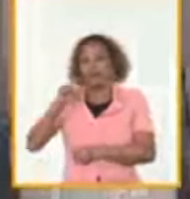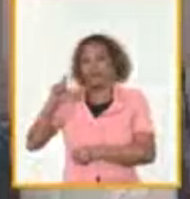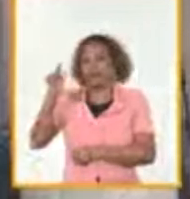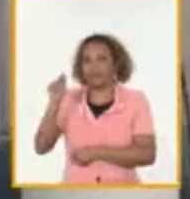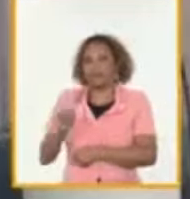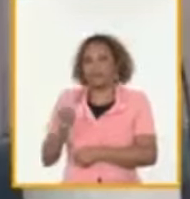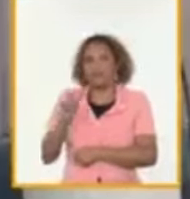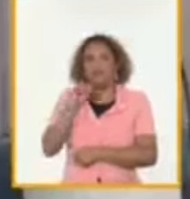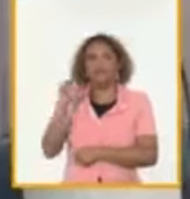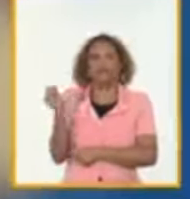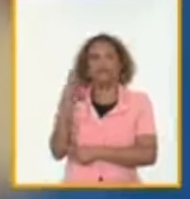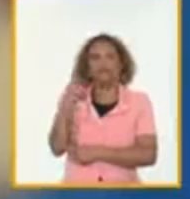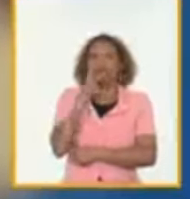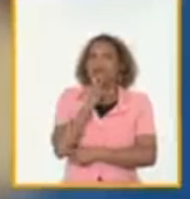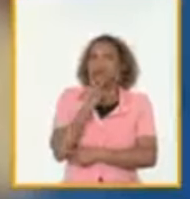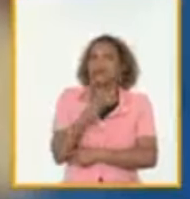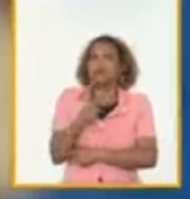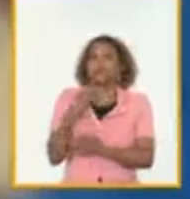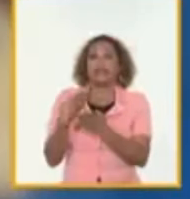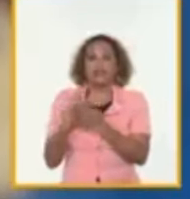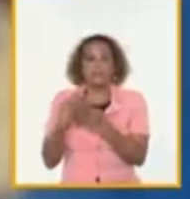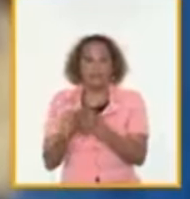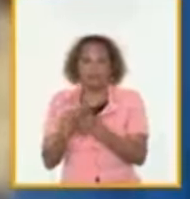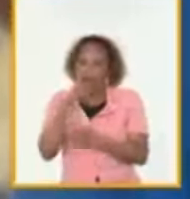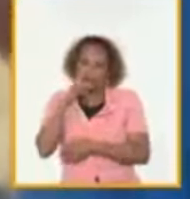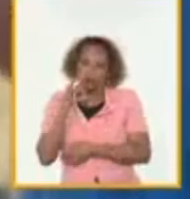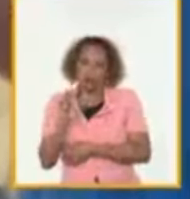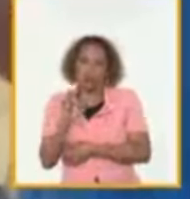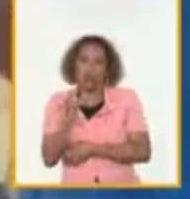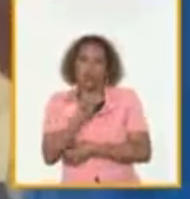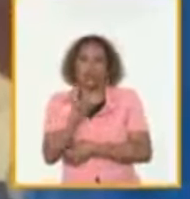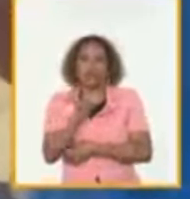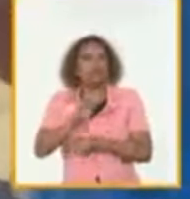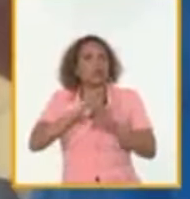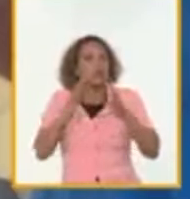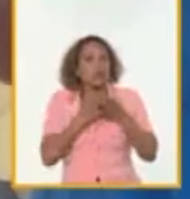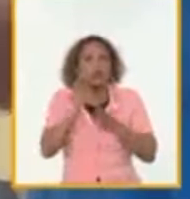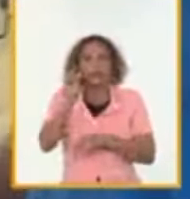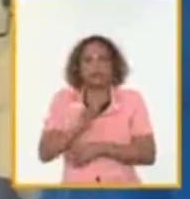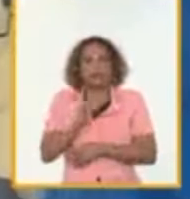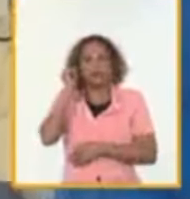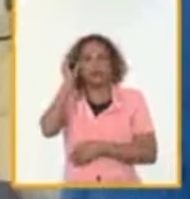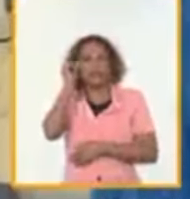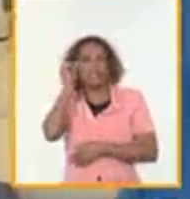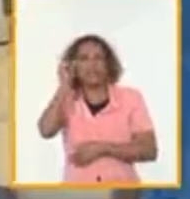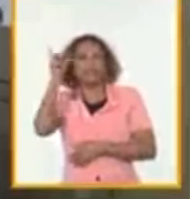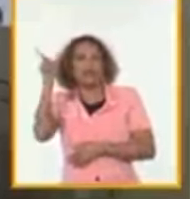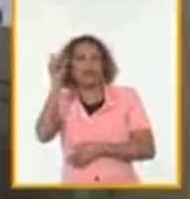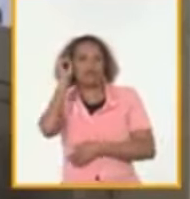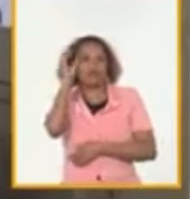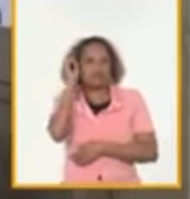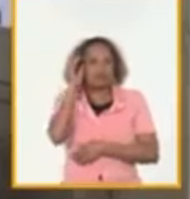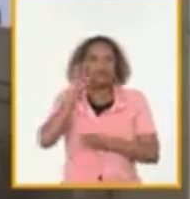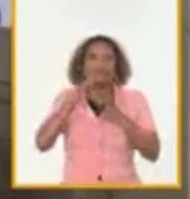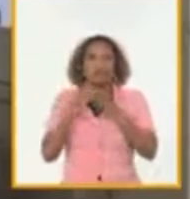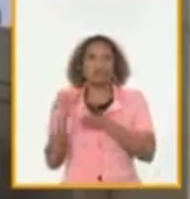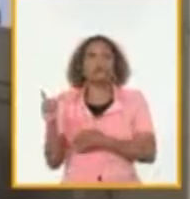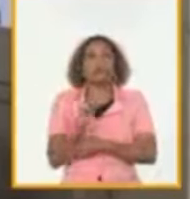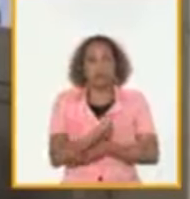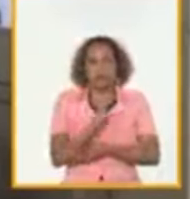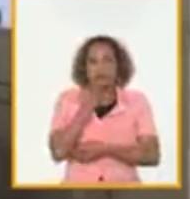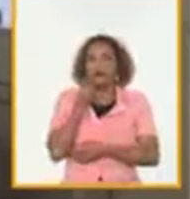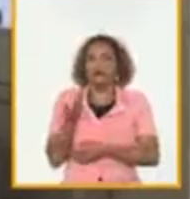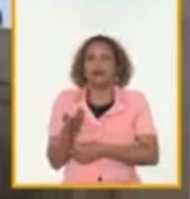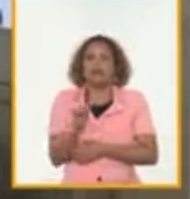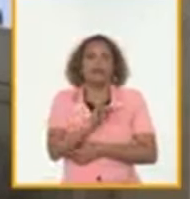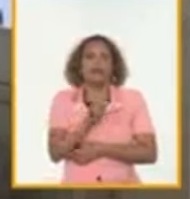a las entidades estatales no pueden concurrir a él todo el que tenga una idea innovadora todo el que tenga eh maneras